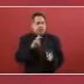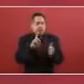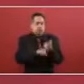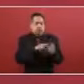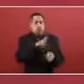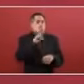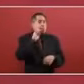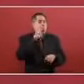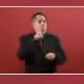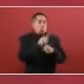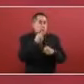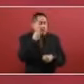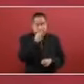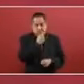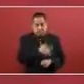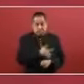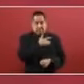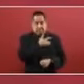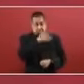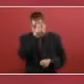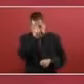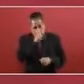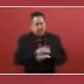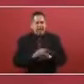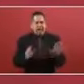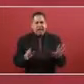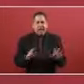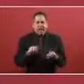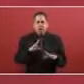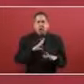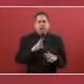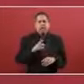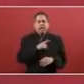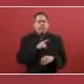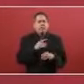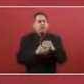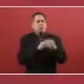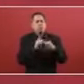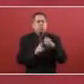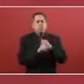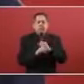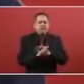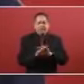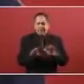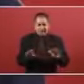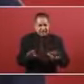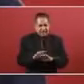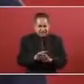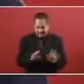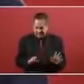voluntario, voluntario, no tiene por qué haber ningún problema.